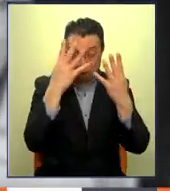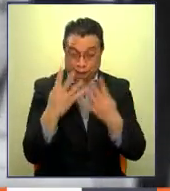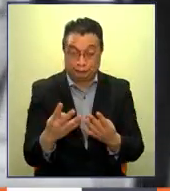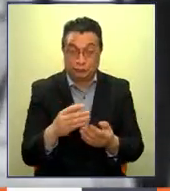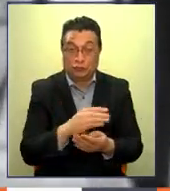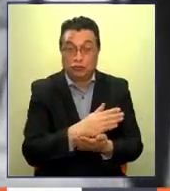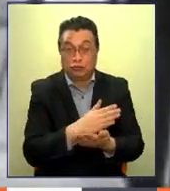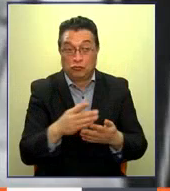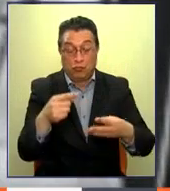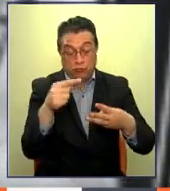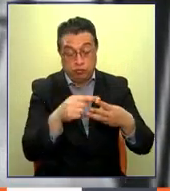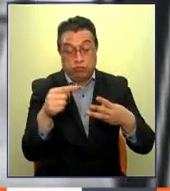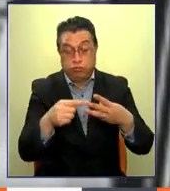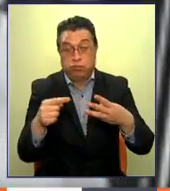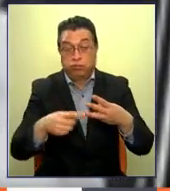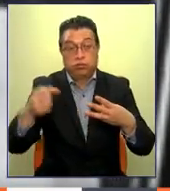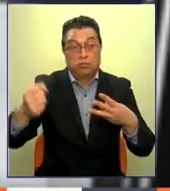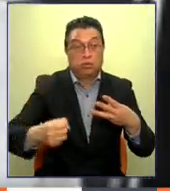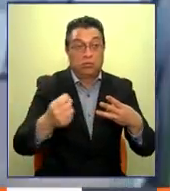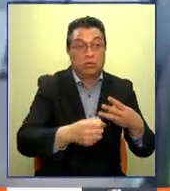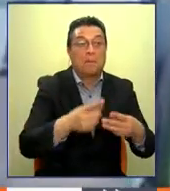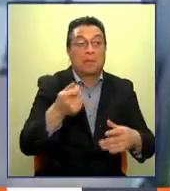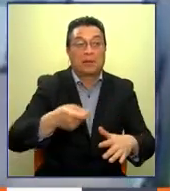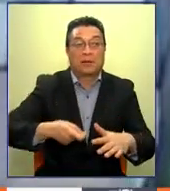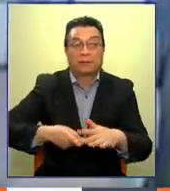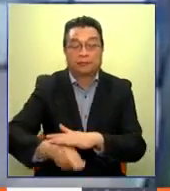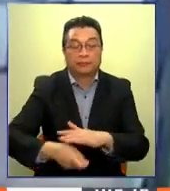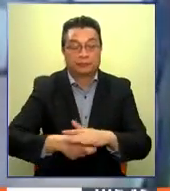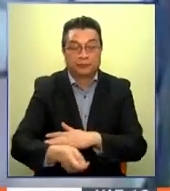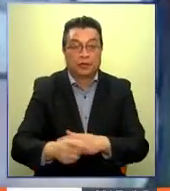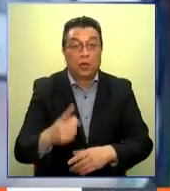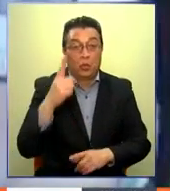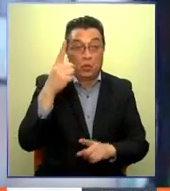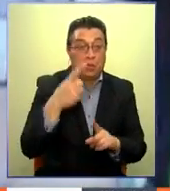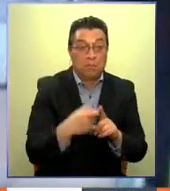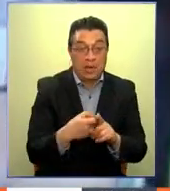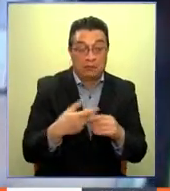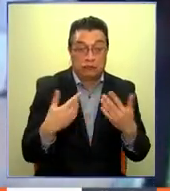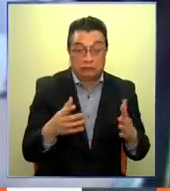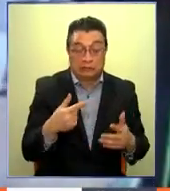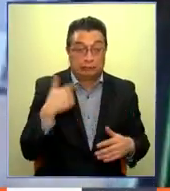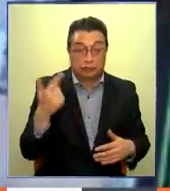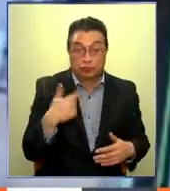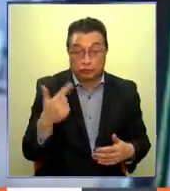por la seguidilla de asesinatos por encargo que en solo un mes cometieron.